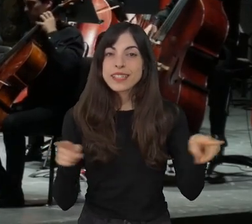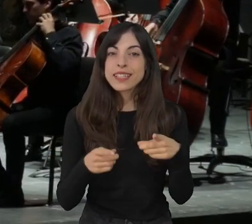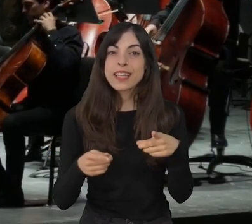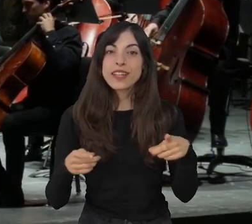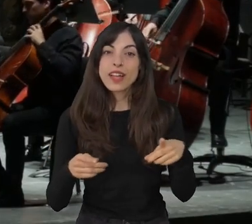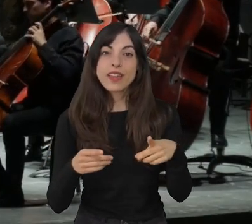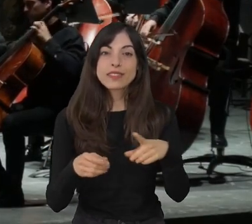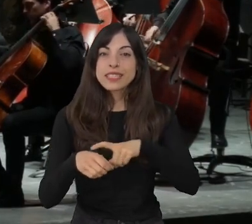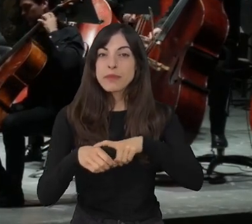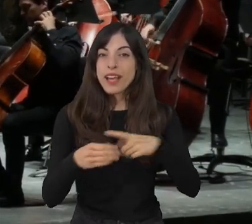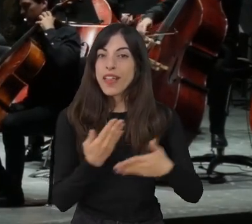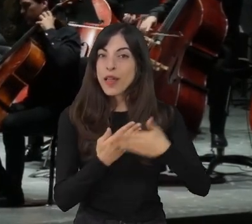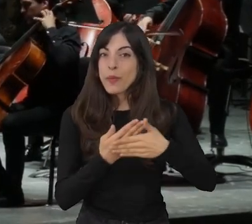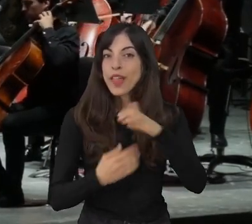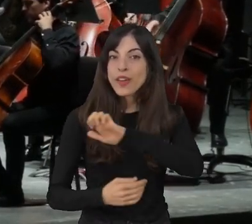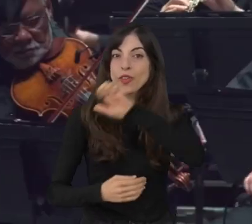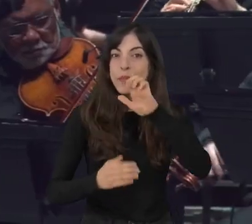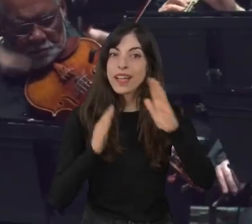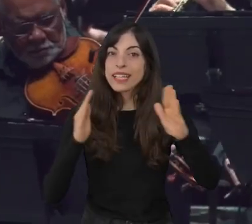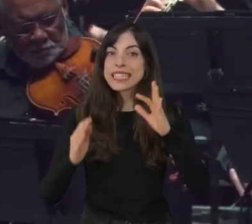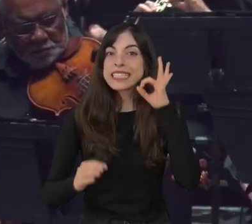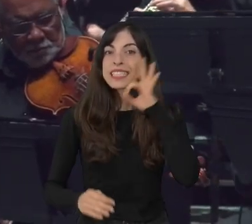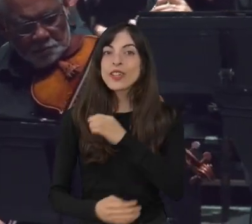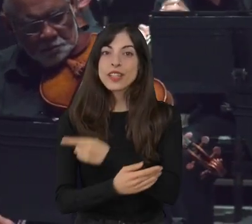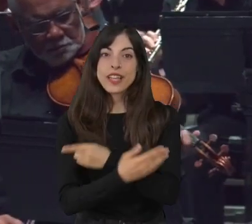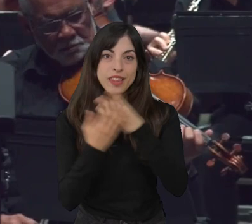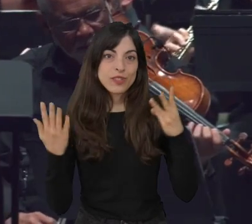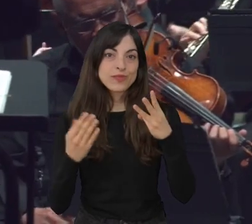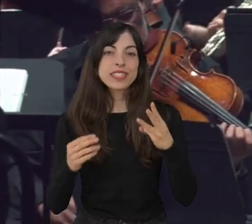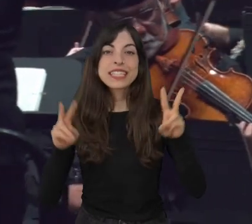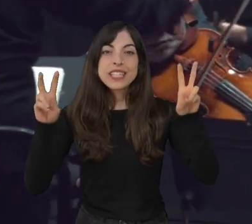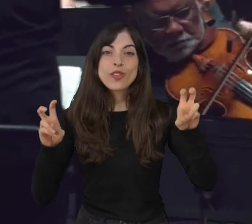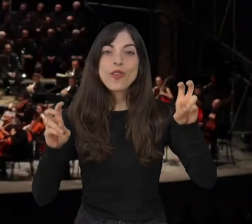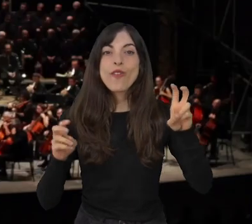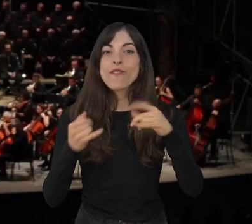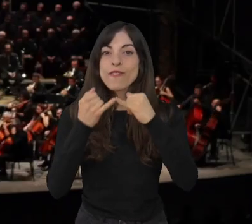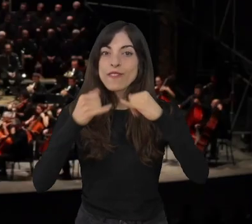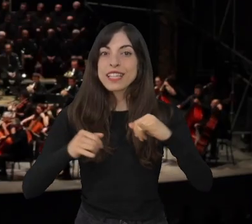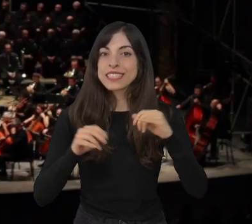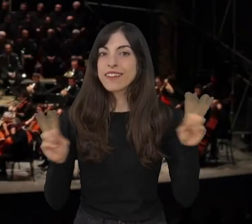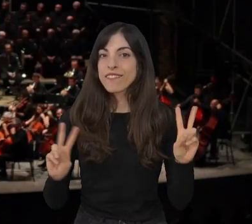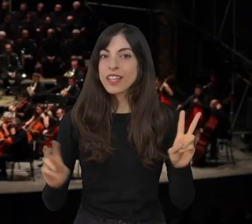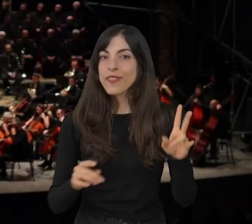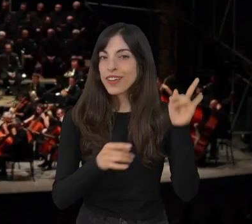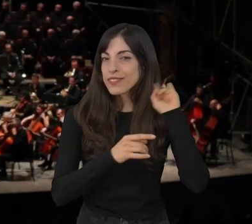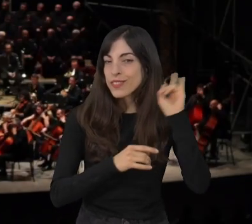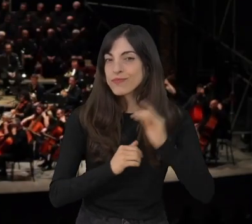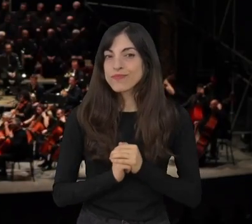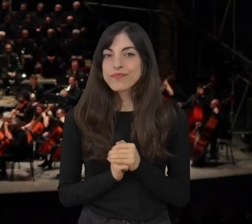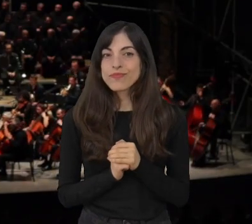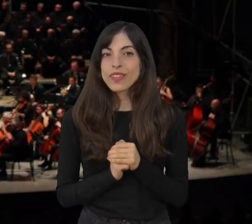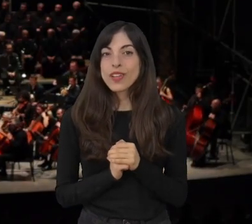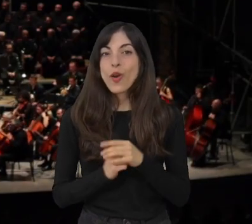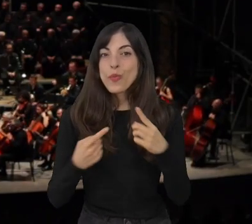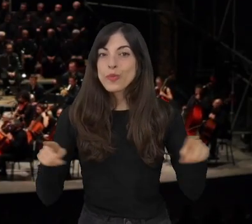la Europa del siglo XVIII, bajo el título de Fiesta Viva y Ruidosa. Sonarán piezas de José de